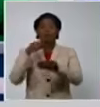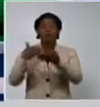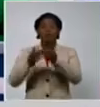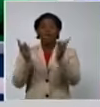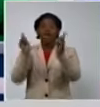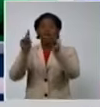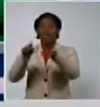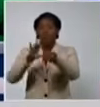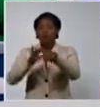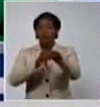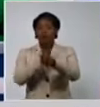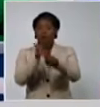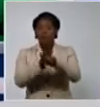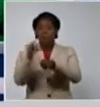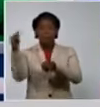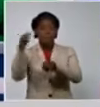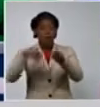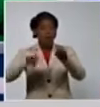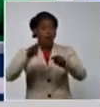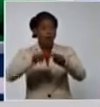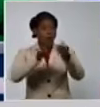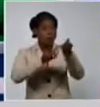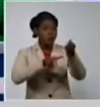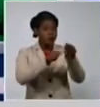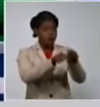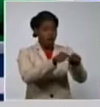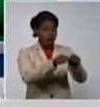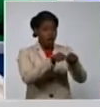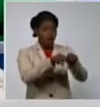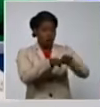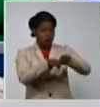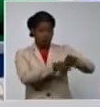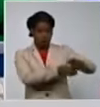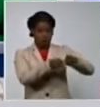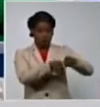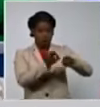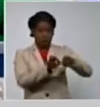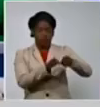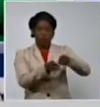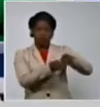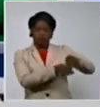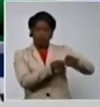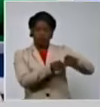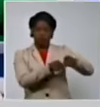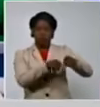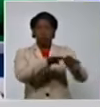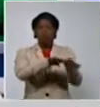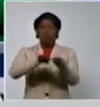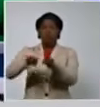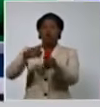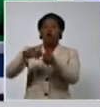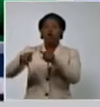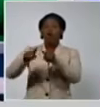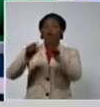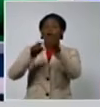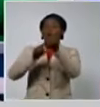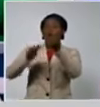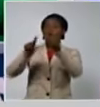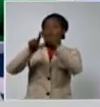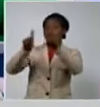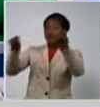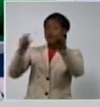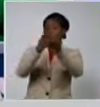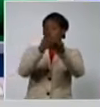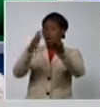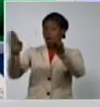Habana, que no tiene las capacidades tan grandes para el número de contactos, todavía se está trabajando, en el